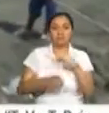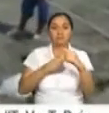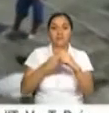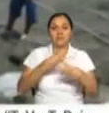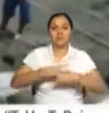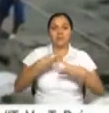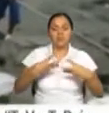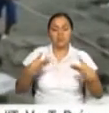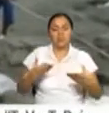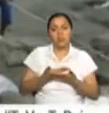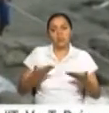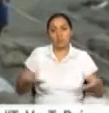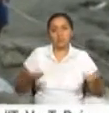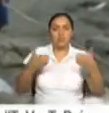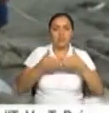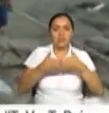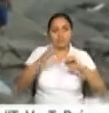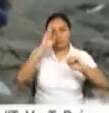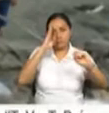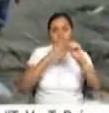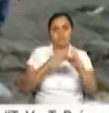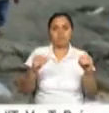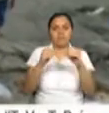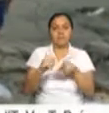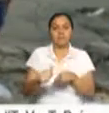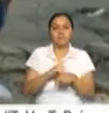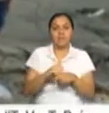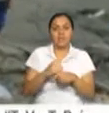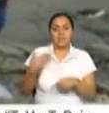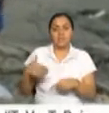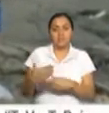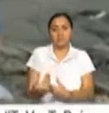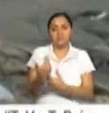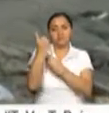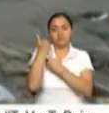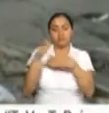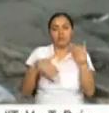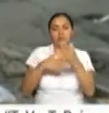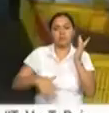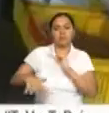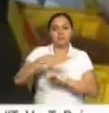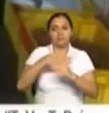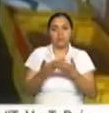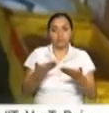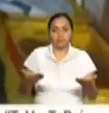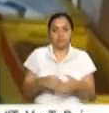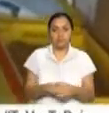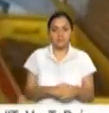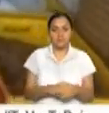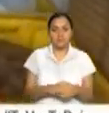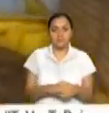suministros y equipos a fin de fomentar prácticas de pesca responsable hacia el entorno y sus recursos luisa andrade